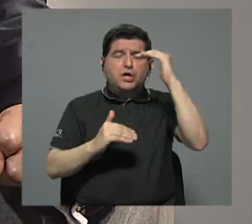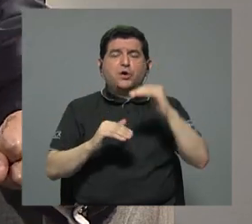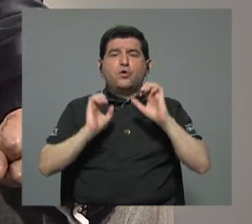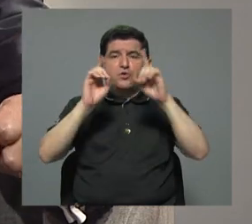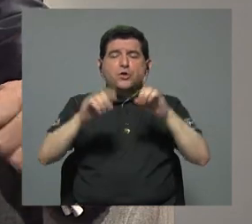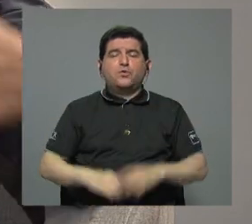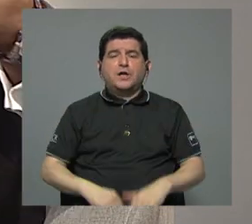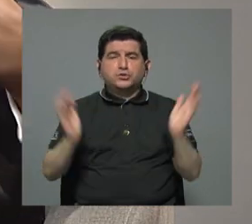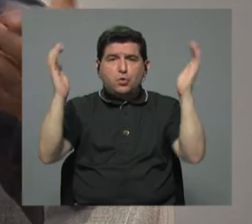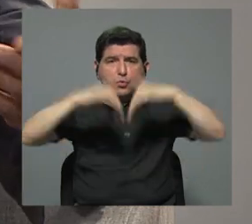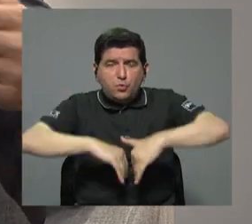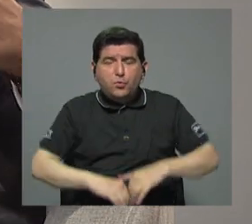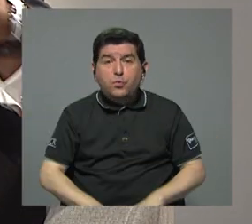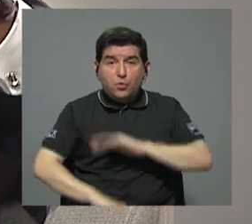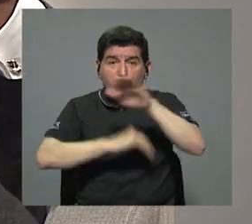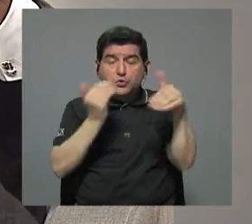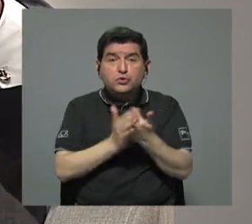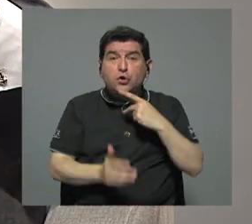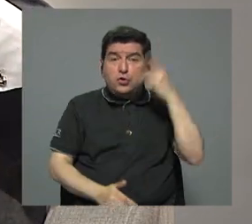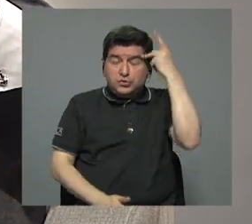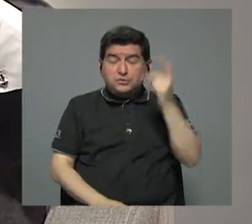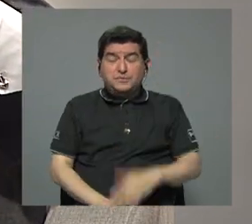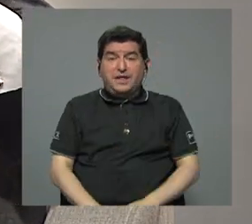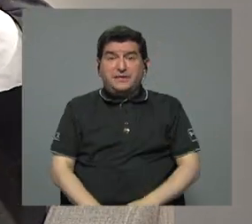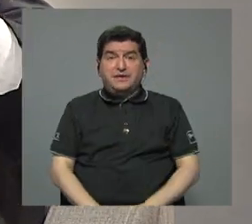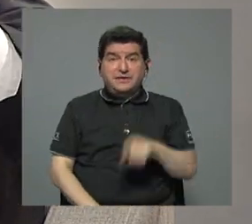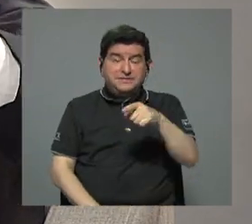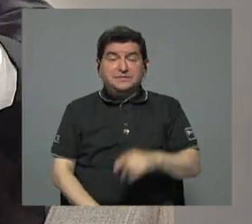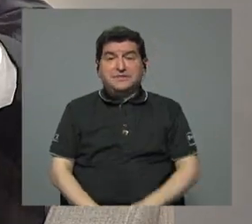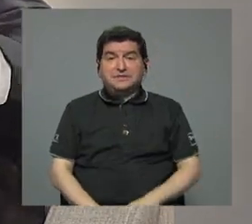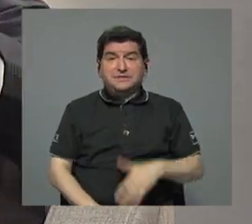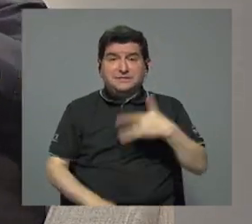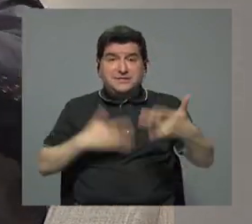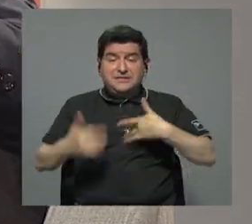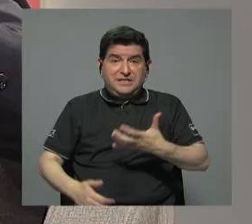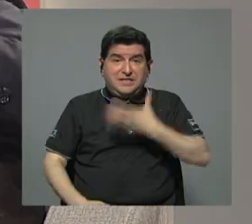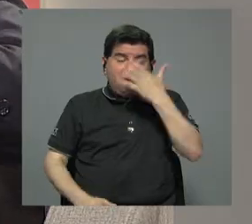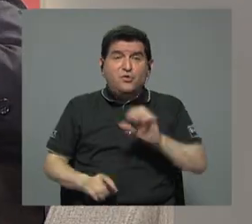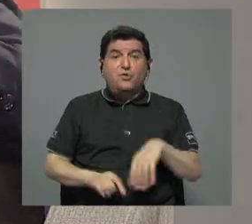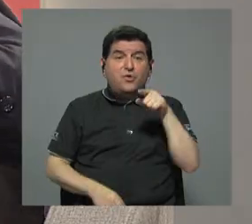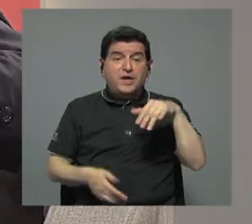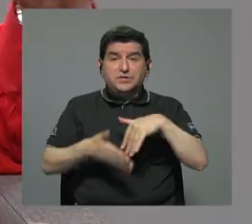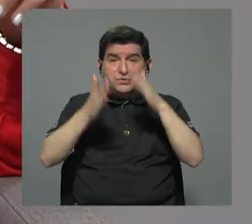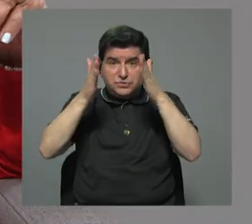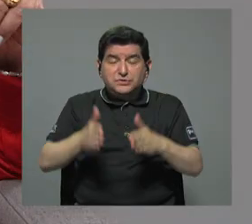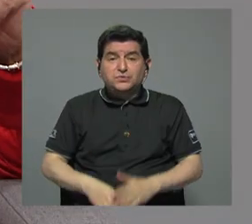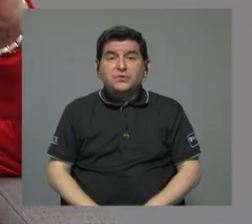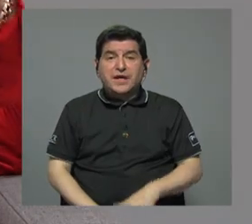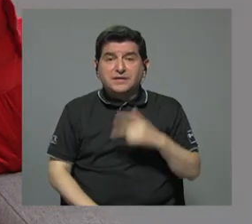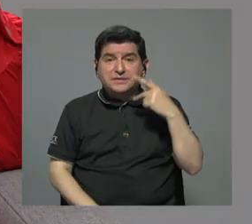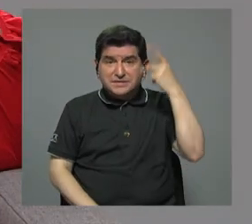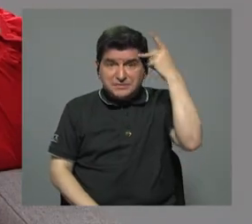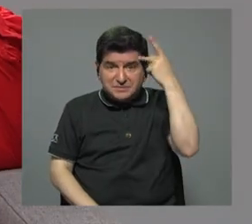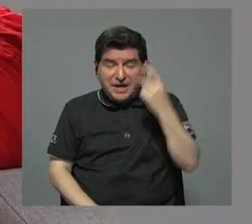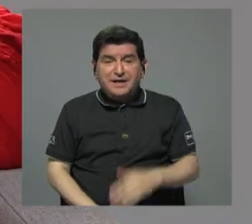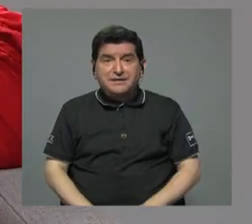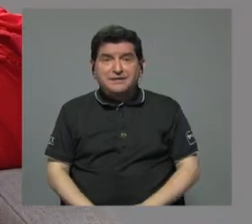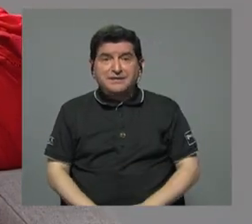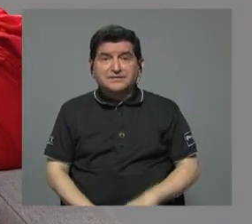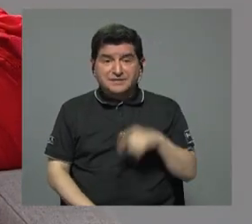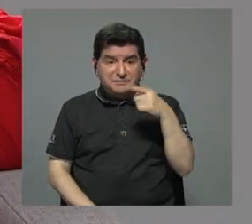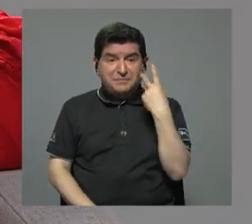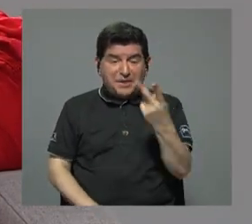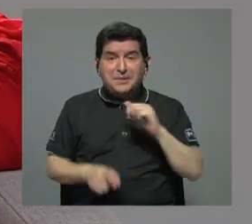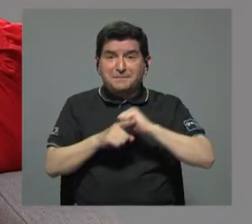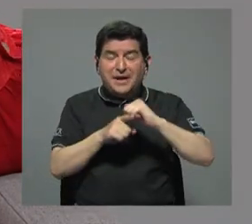es una bofetada a todos los padres de familia que tuvimos niños que tuvieron que yo soy una persona que